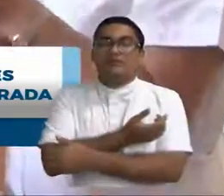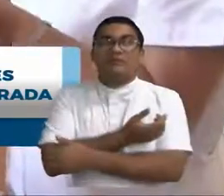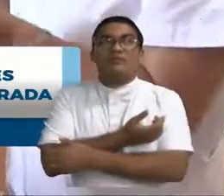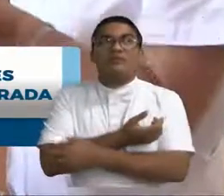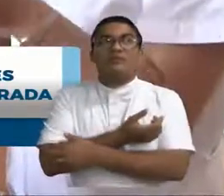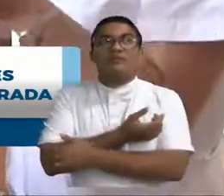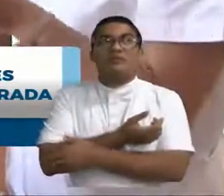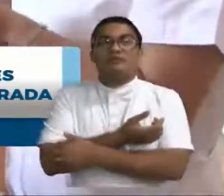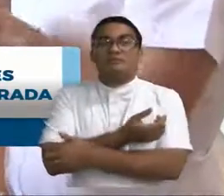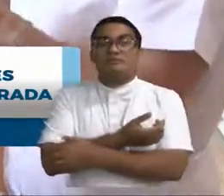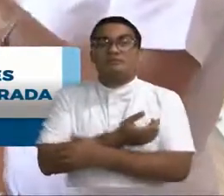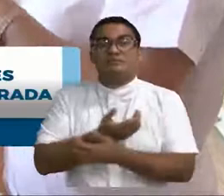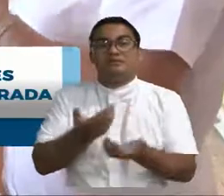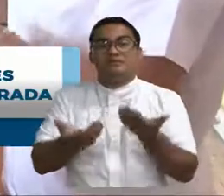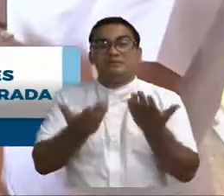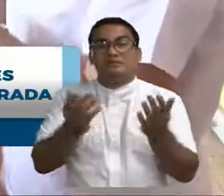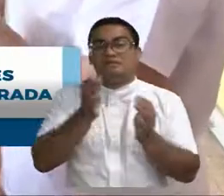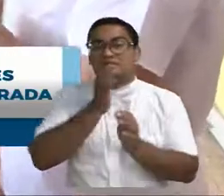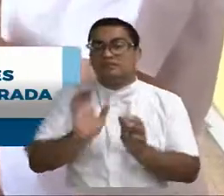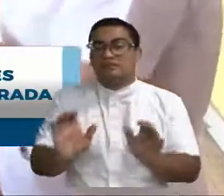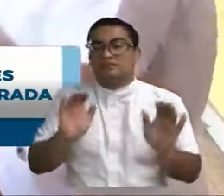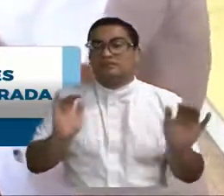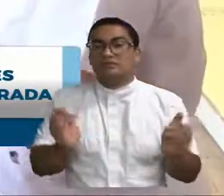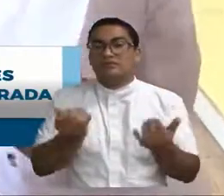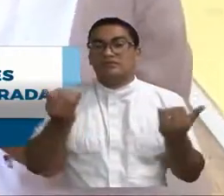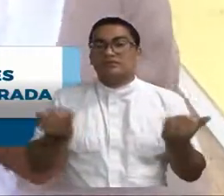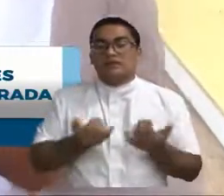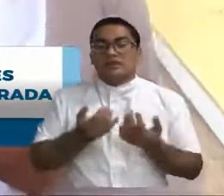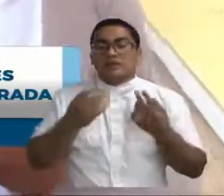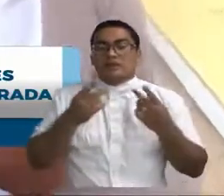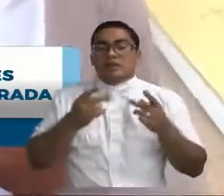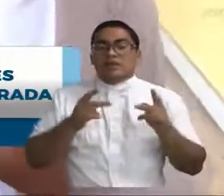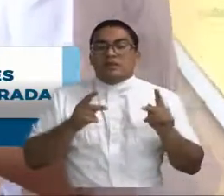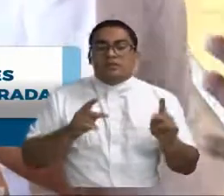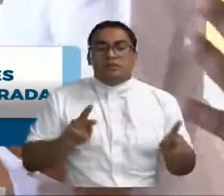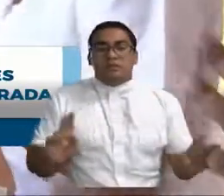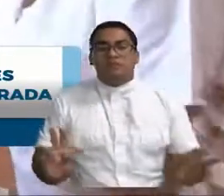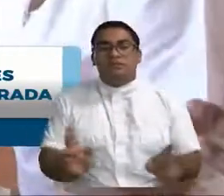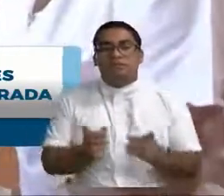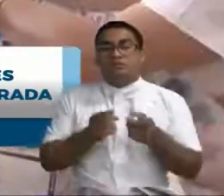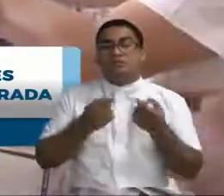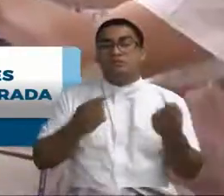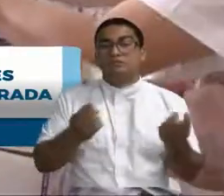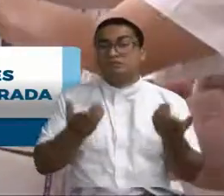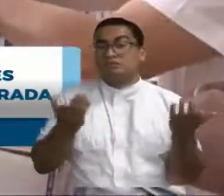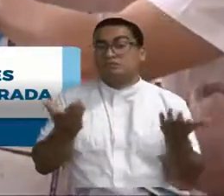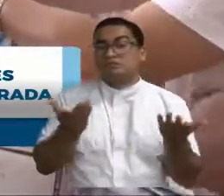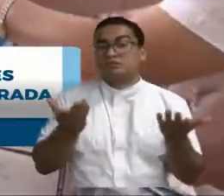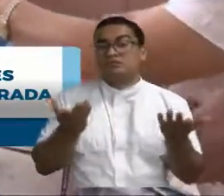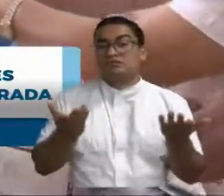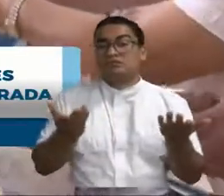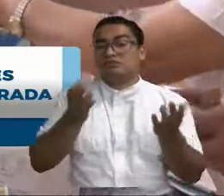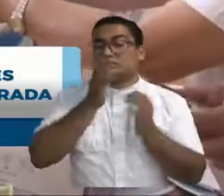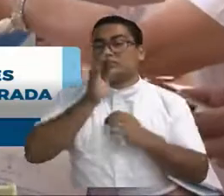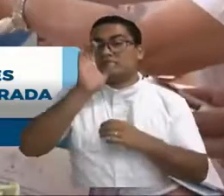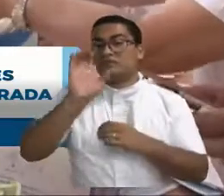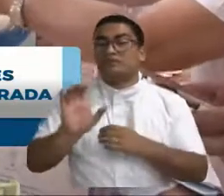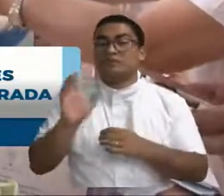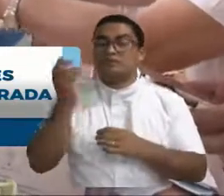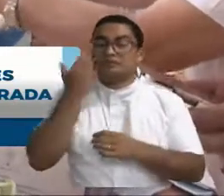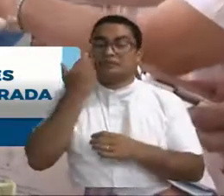niño, como usted dice, está jugando, tiene la enfermedad, pero no muestra tristeza, no está quieto como los niños que sí están